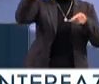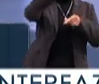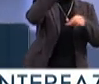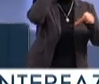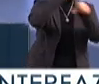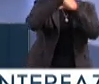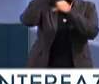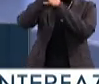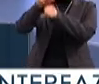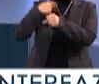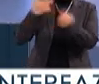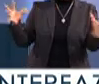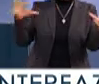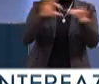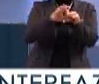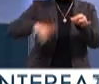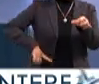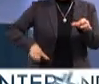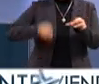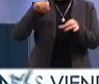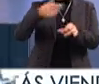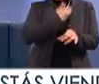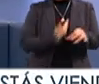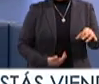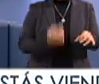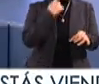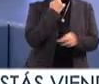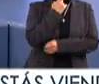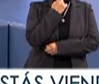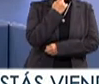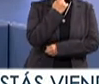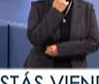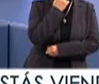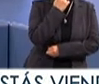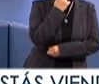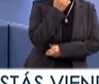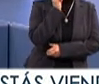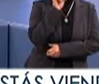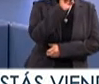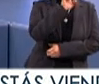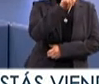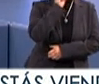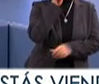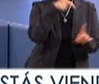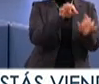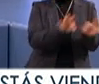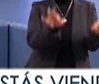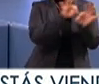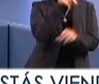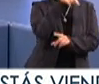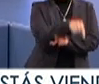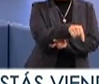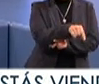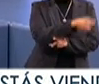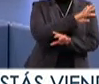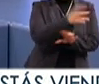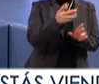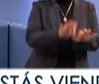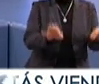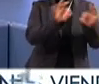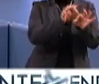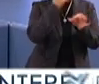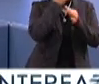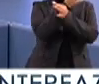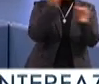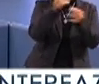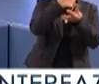secretarías que van a conformar el gobierno de Andrés Manuel López Obrador. Y por supuesto, la SEP no podía esperar tras estos importantes